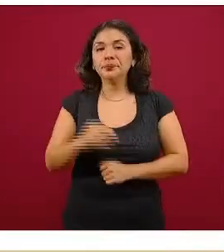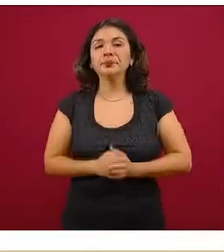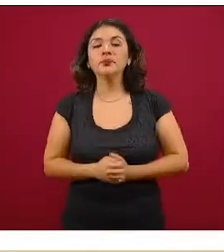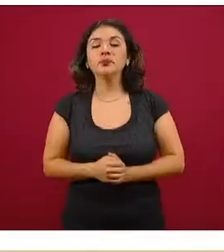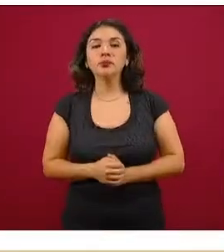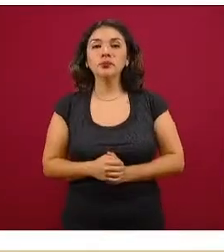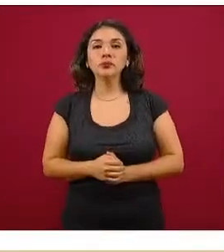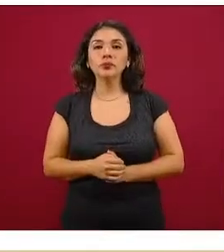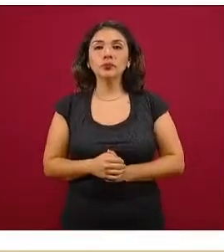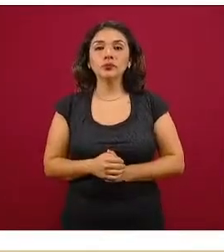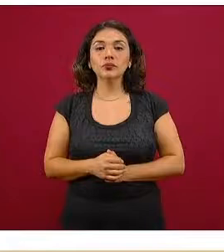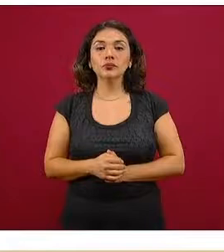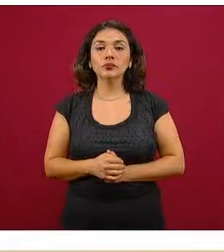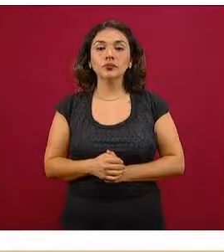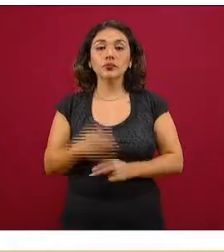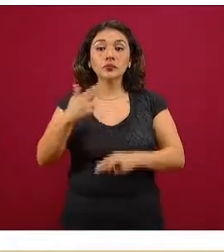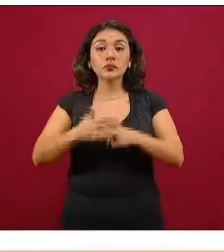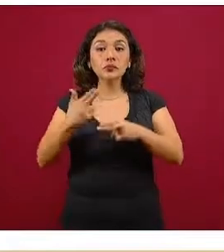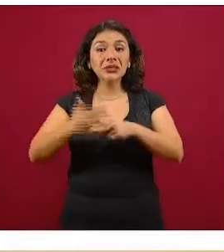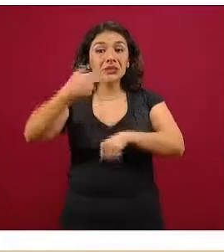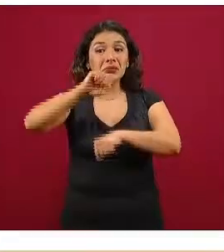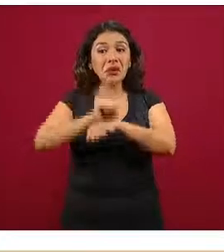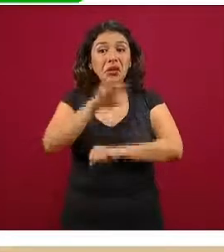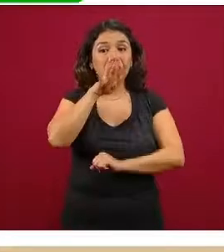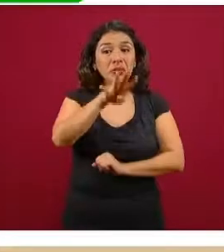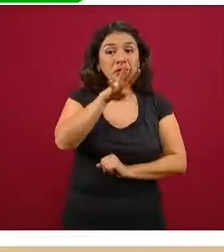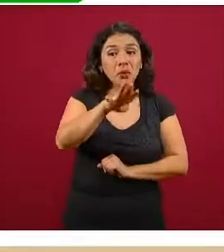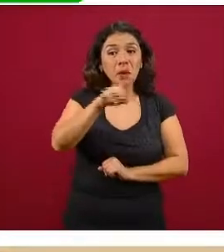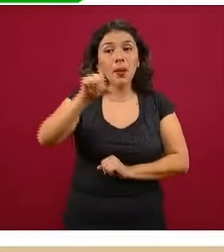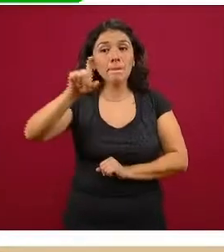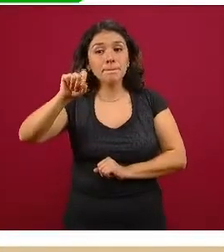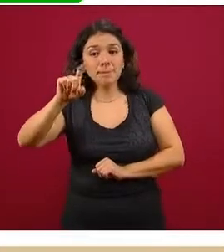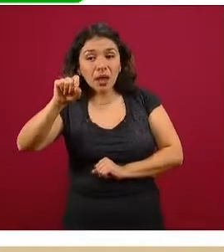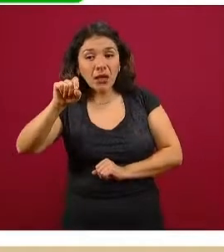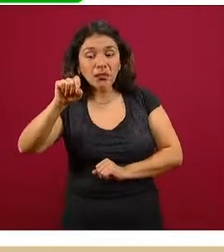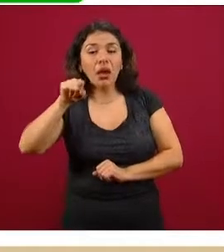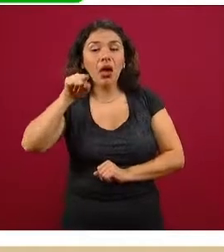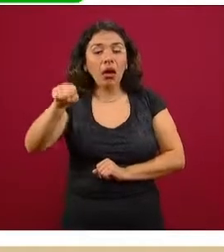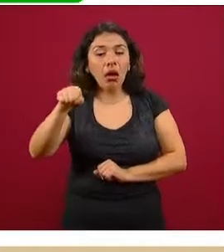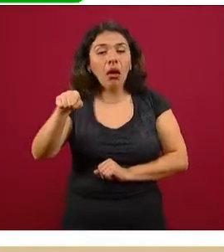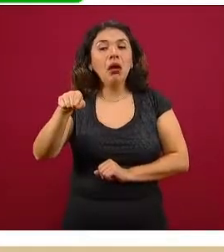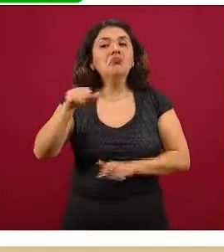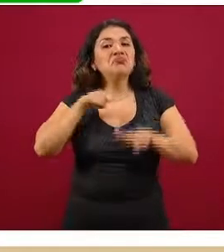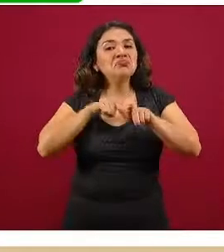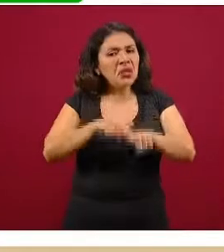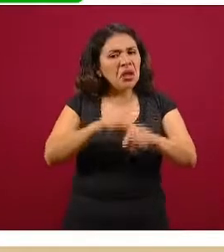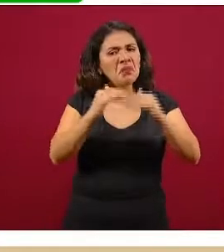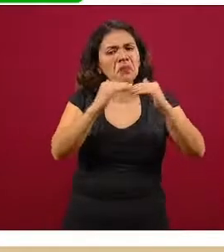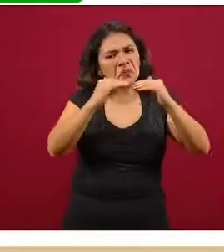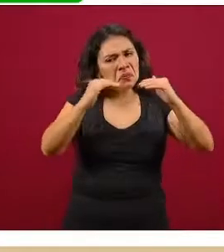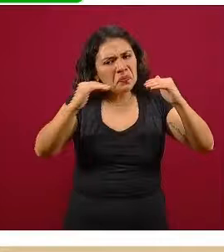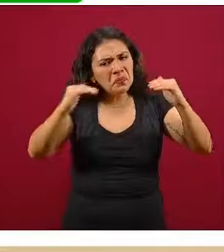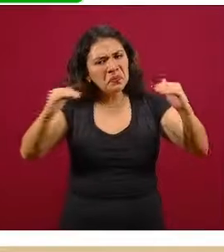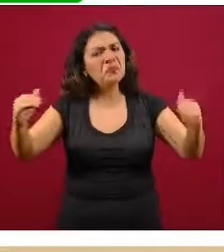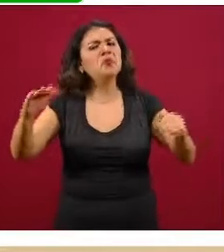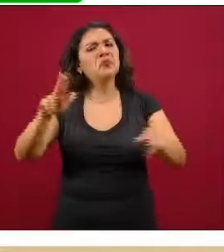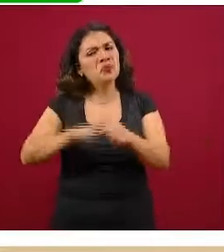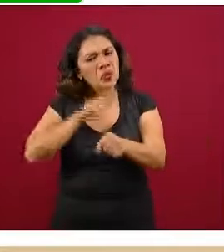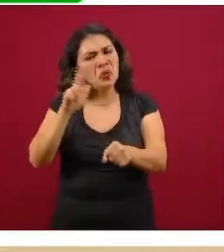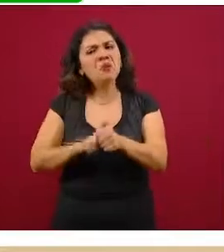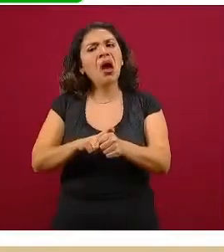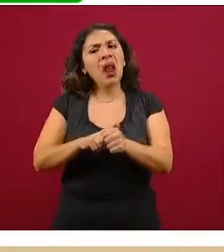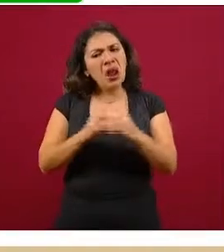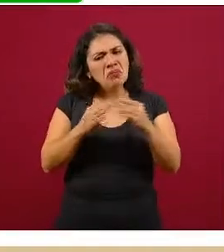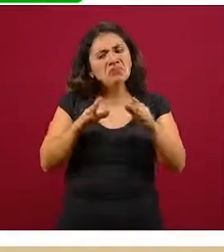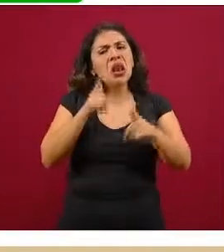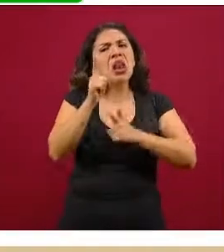estimados. Vean, hasta la semana 19-20, un patrón bastante basal, una transmisión, vamos